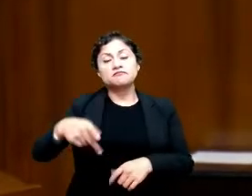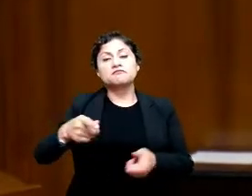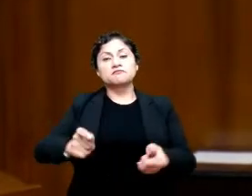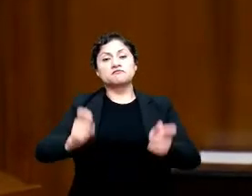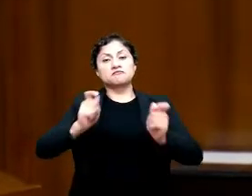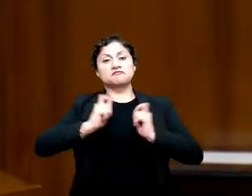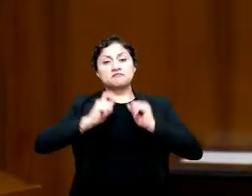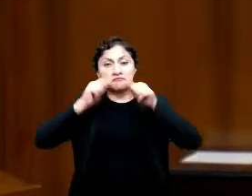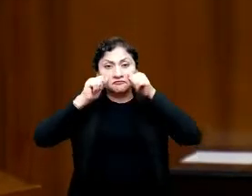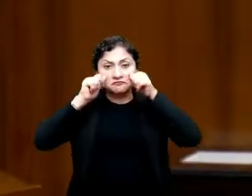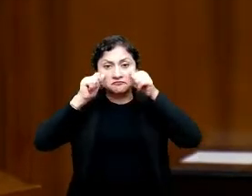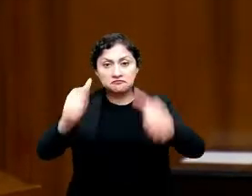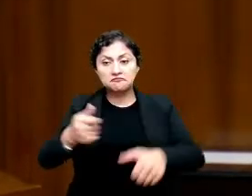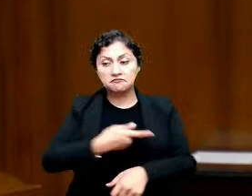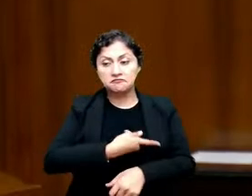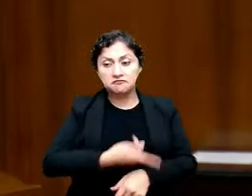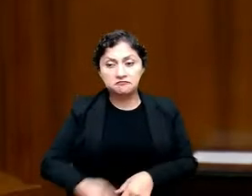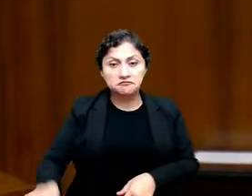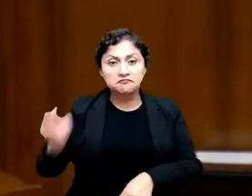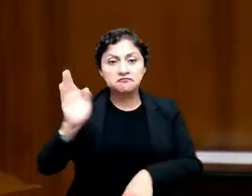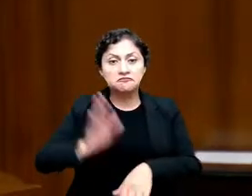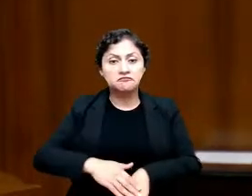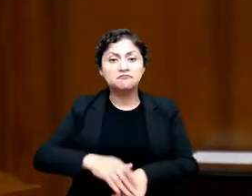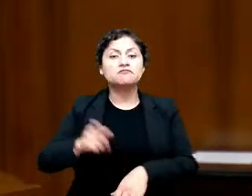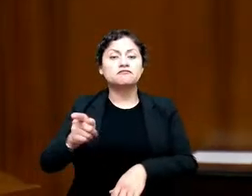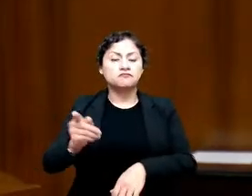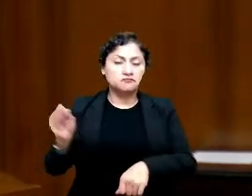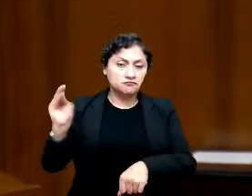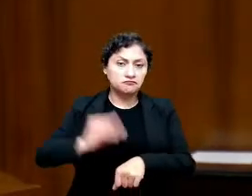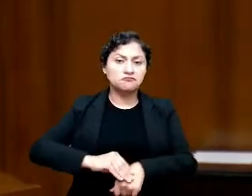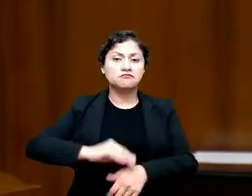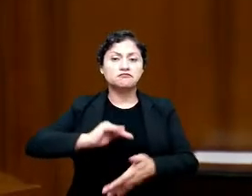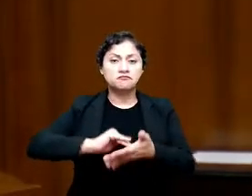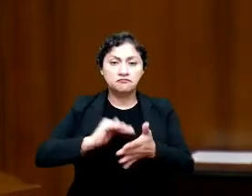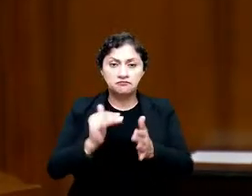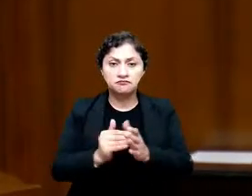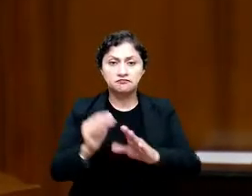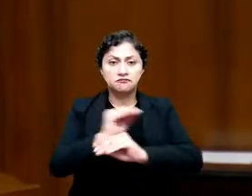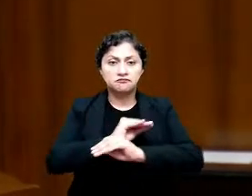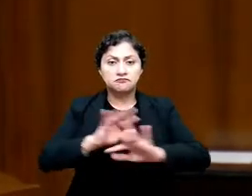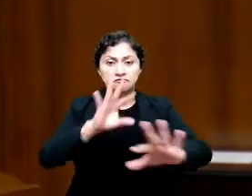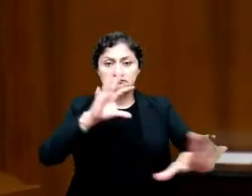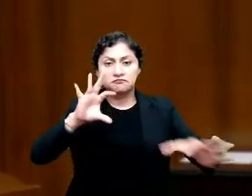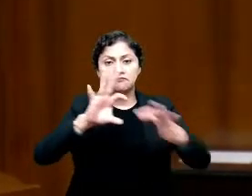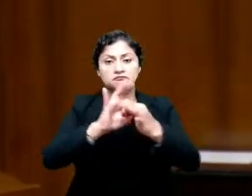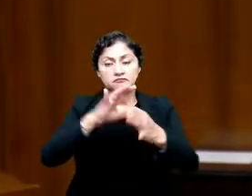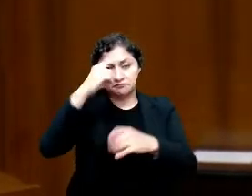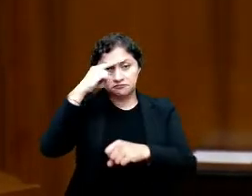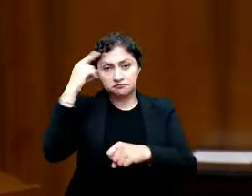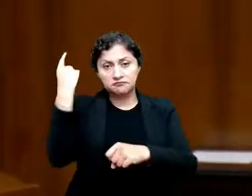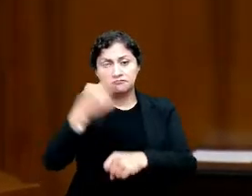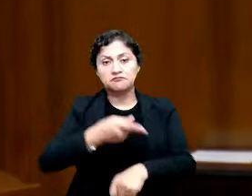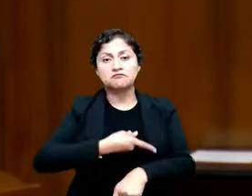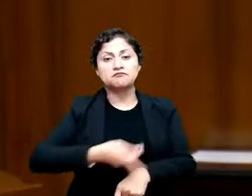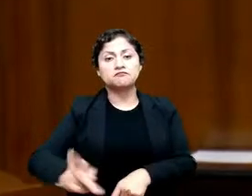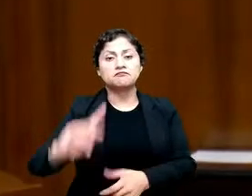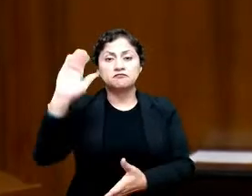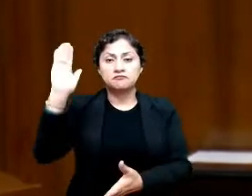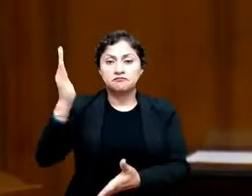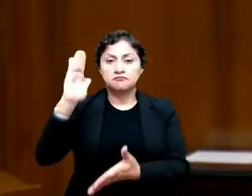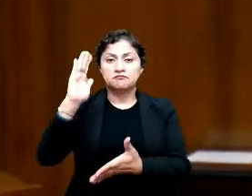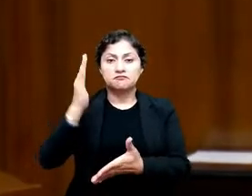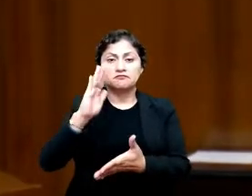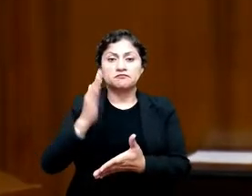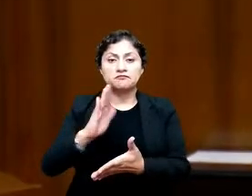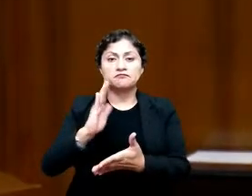tienen, establece estrategias claras y concretas para el crecimiento colectivo, para la erradicación de la pobreza, evitando